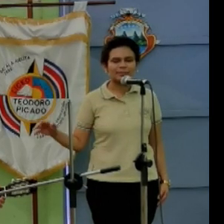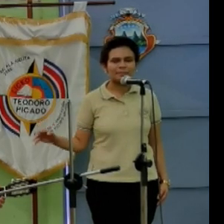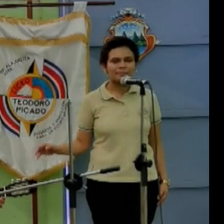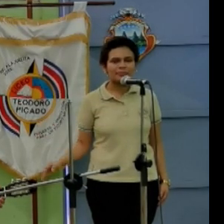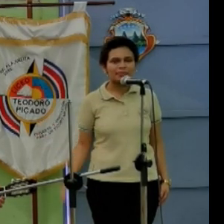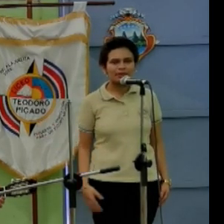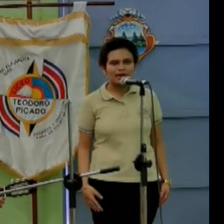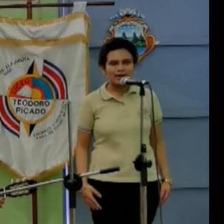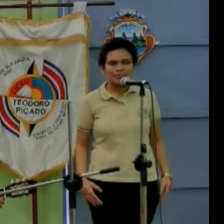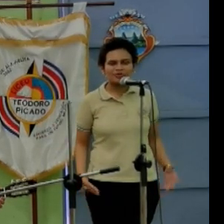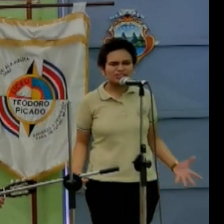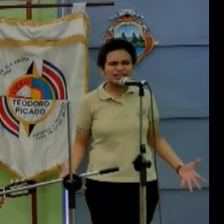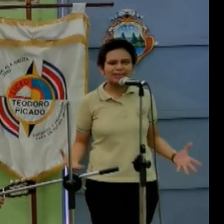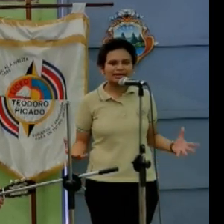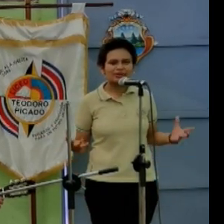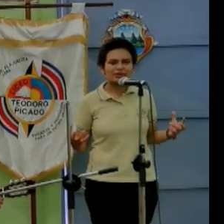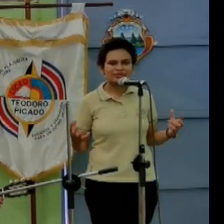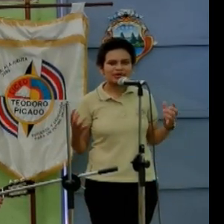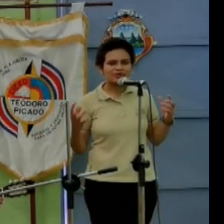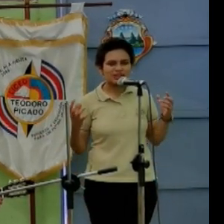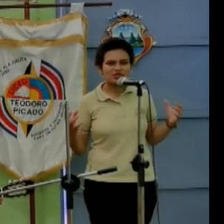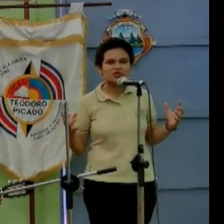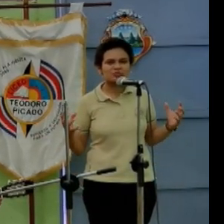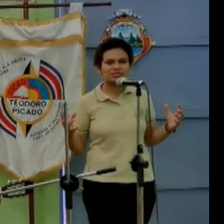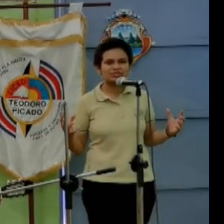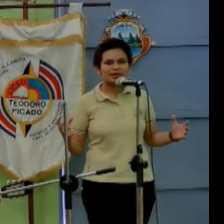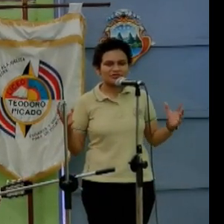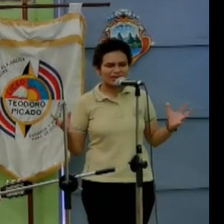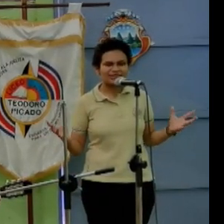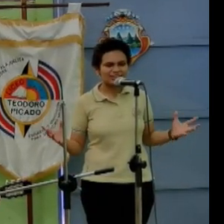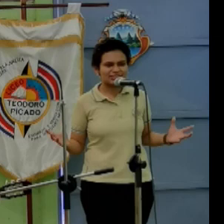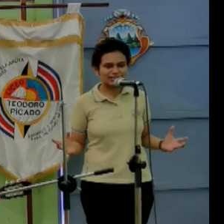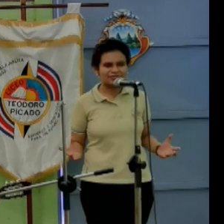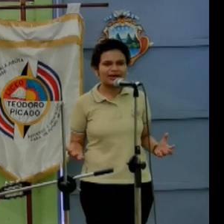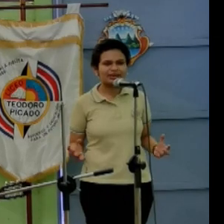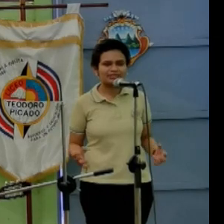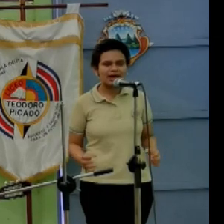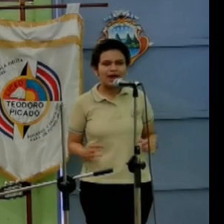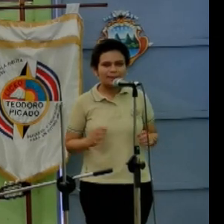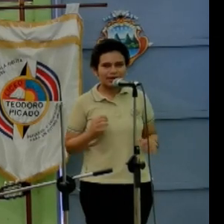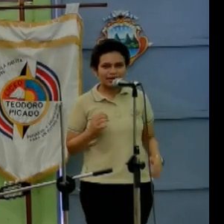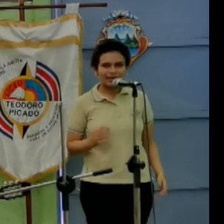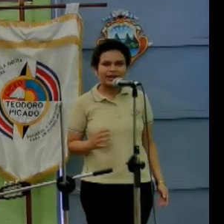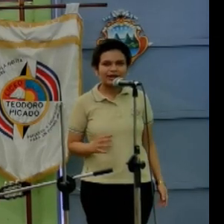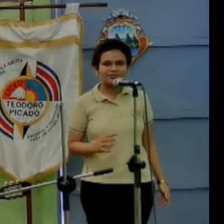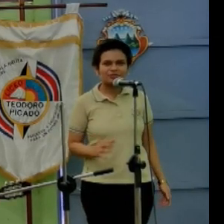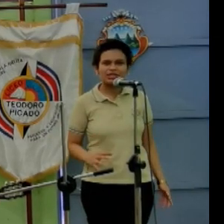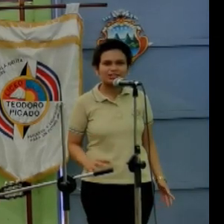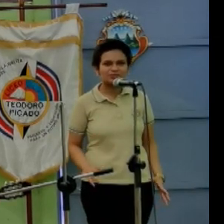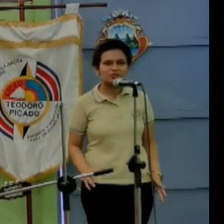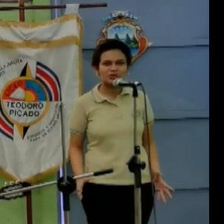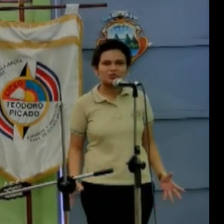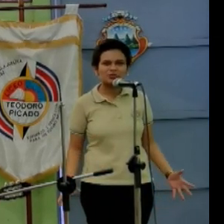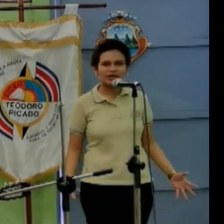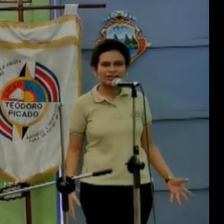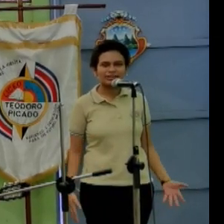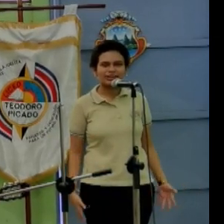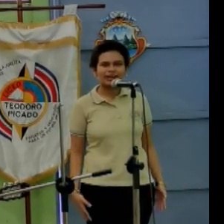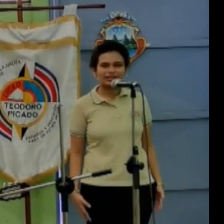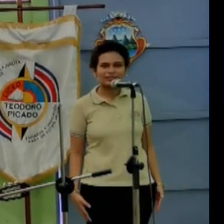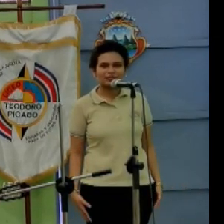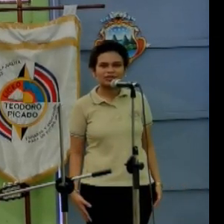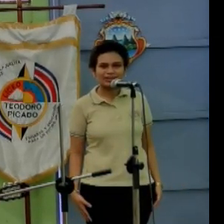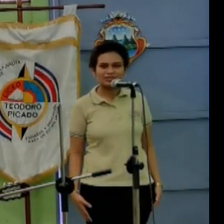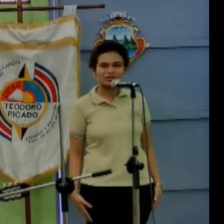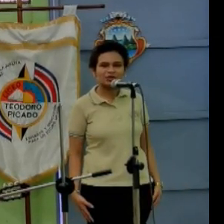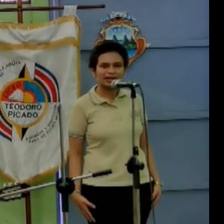aire. Me gustaría tener unas manos enormes, violentas y salvajes, para arrancar las fronteras una a una y